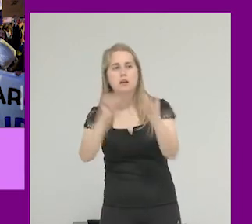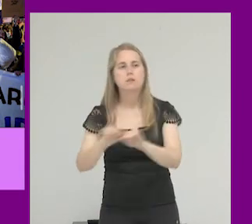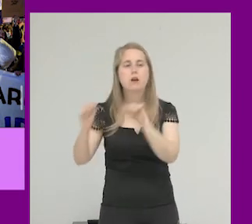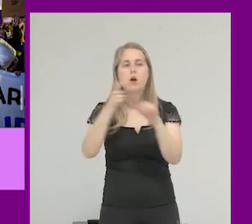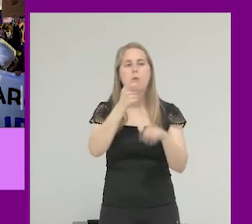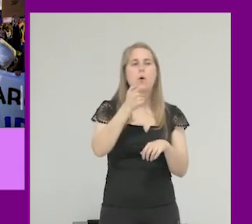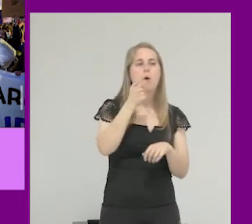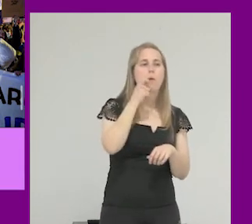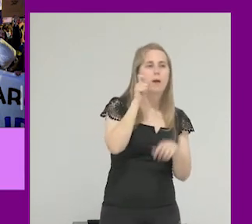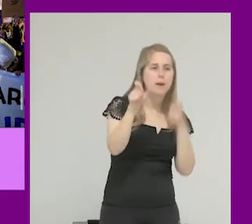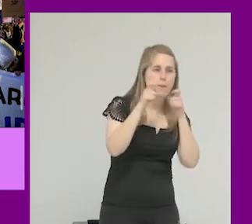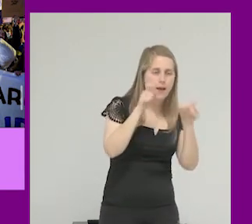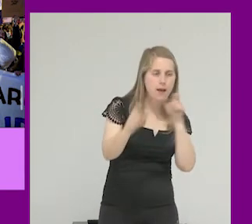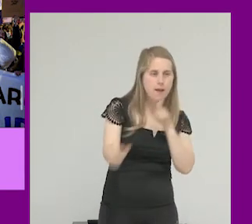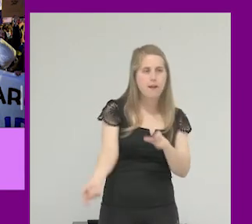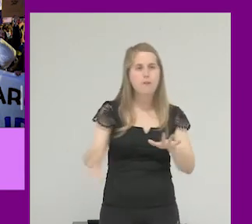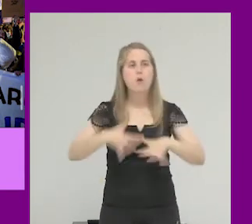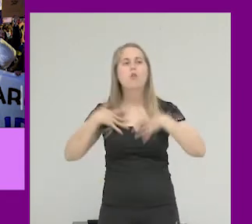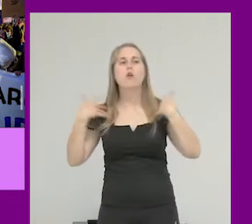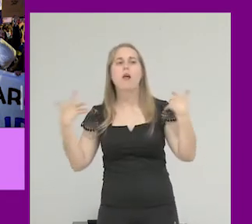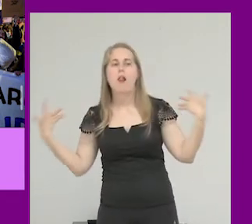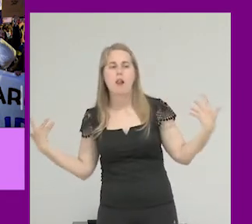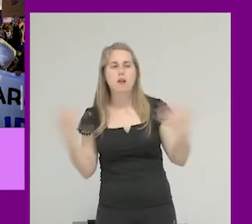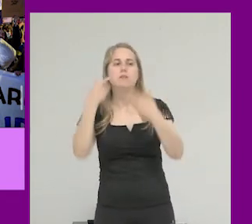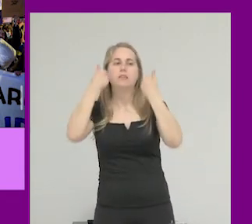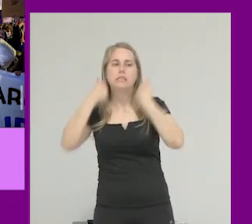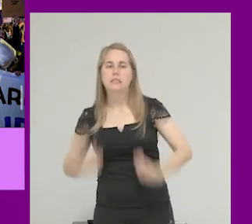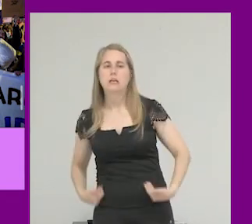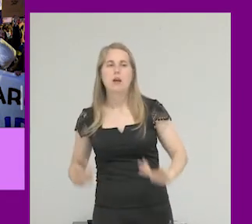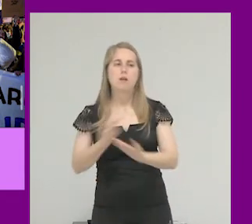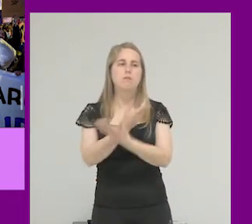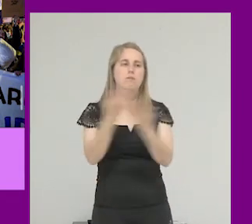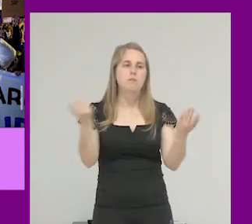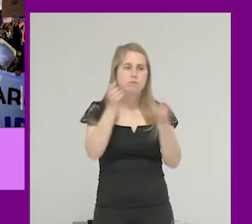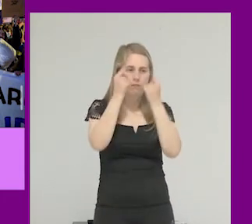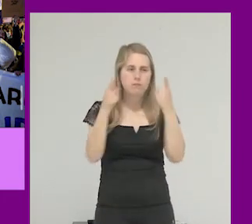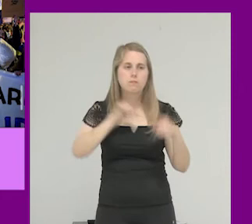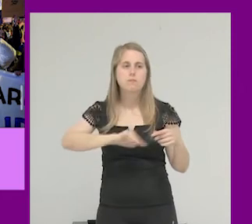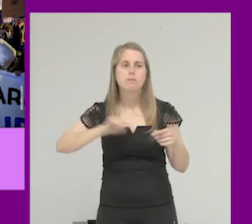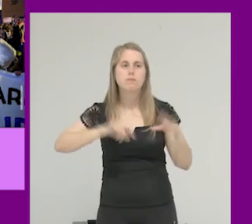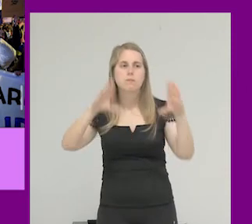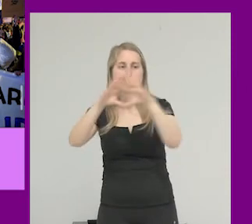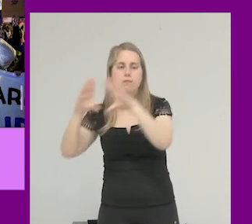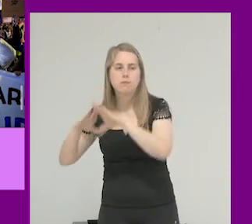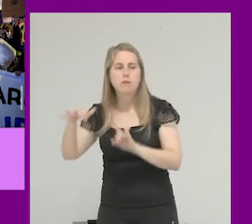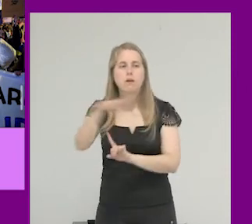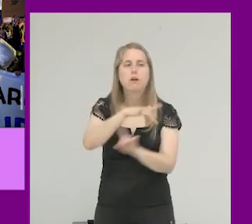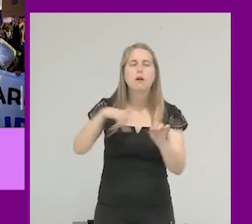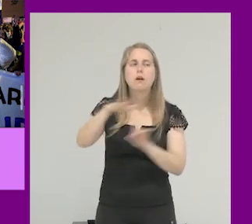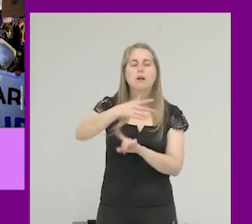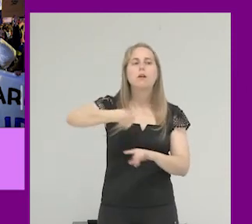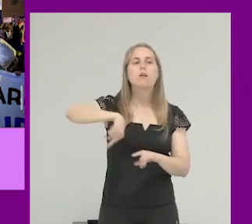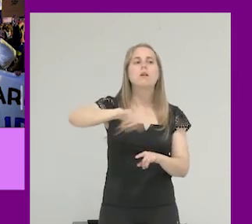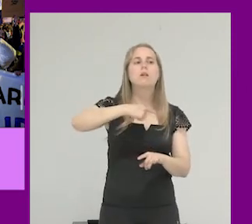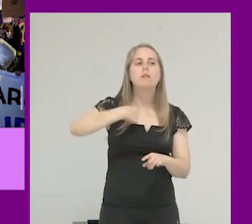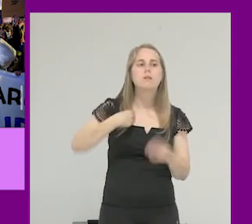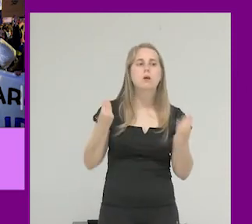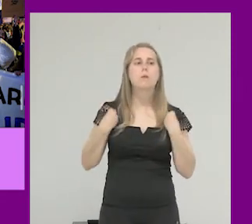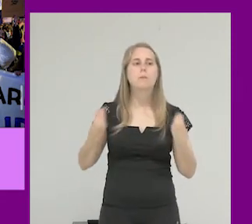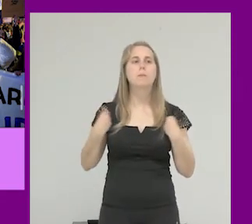emocional, física, despertar la conciencia feminista en nuestro entorno, porque merecemos vidas libres de